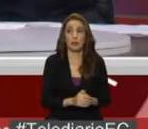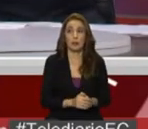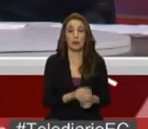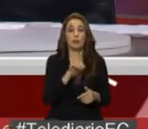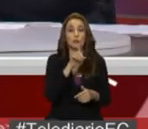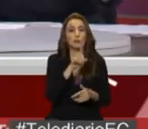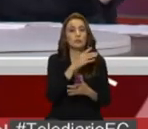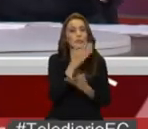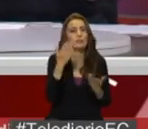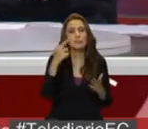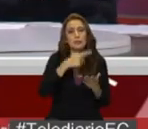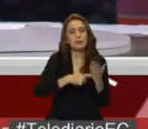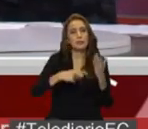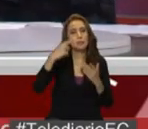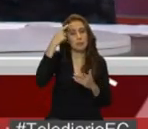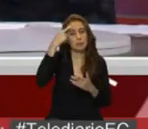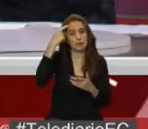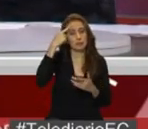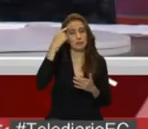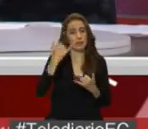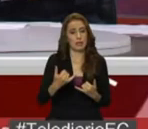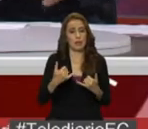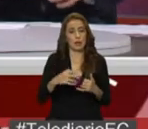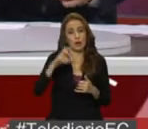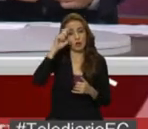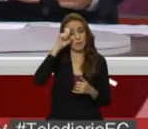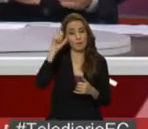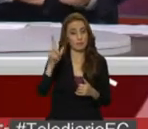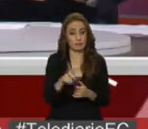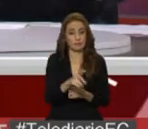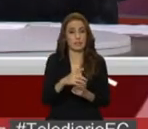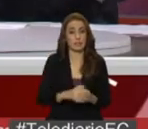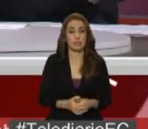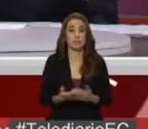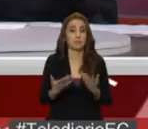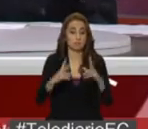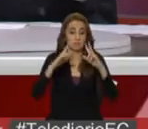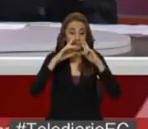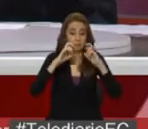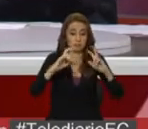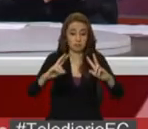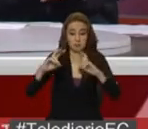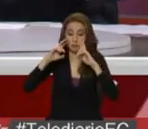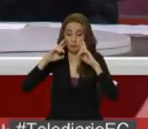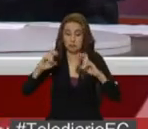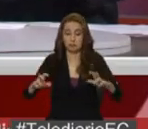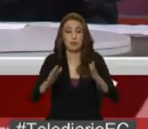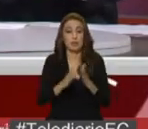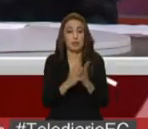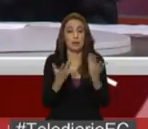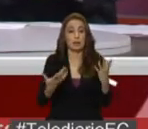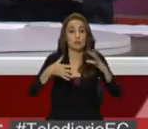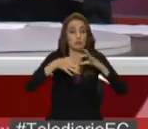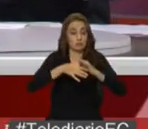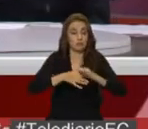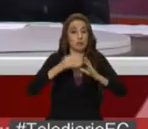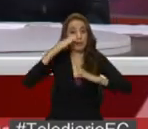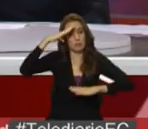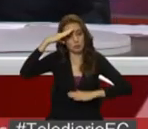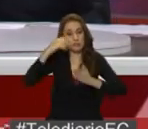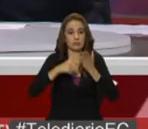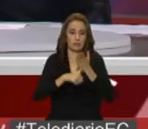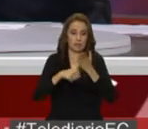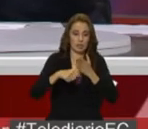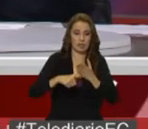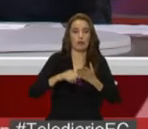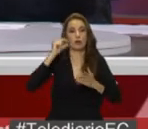interpretar estas acciones ejecutadas por la Fiscalía General del Estado que están coordinadas con el Ministerio de Gobierno, la Policía Nacional,